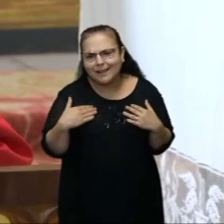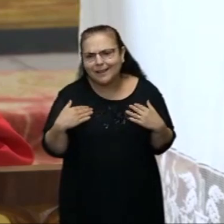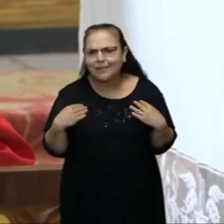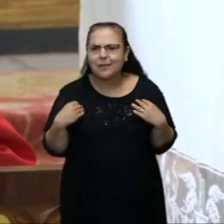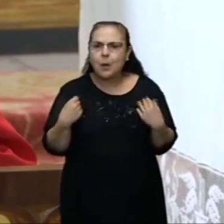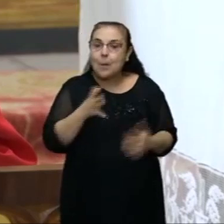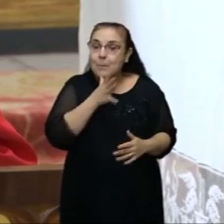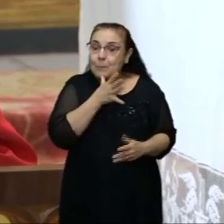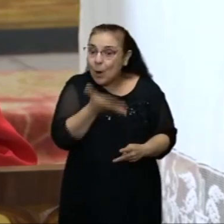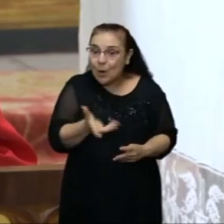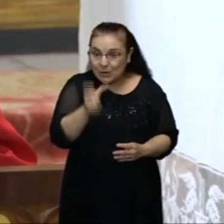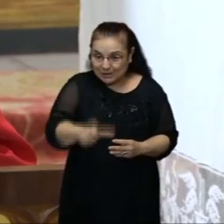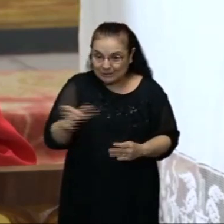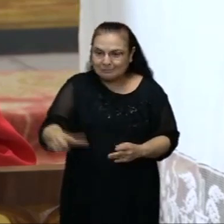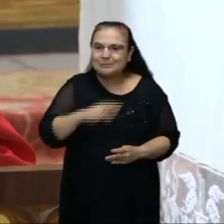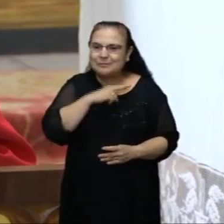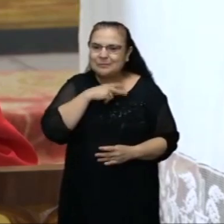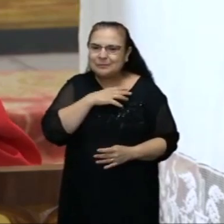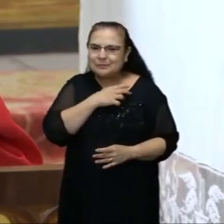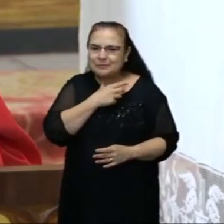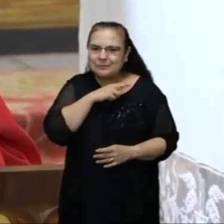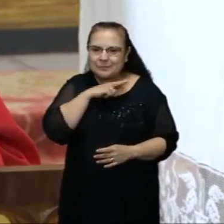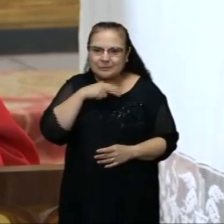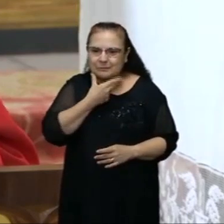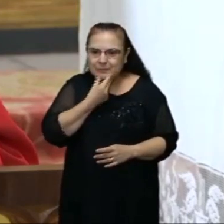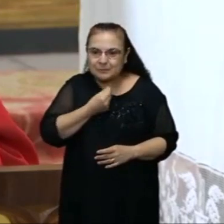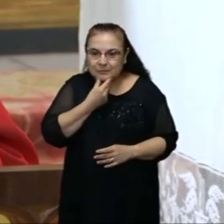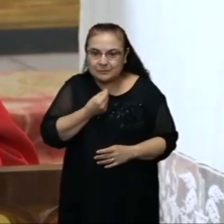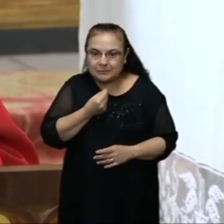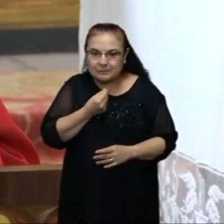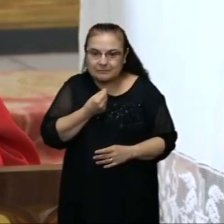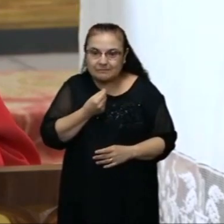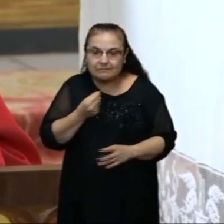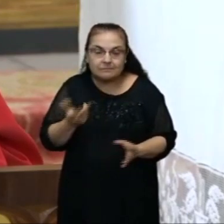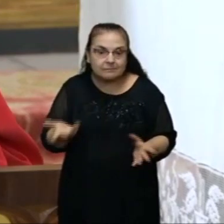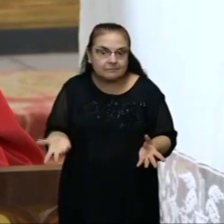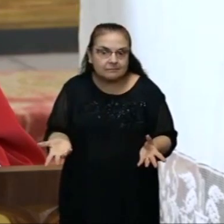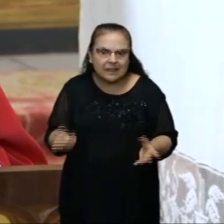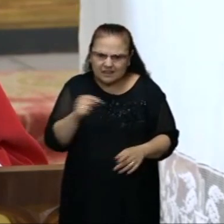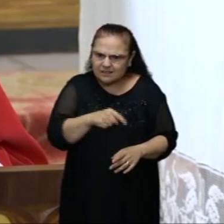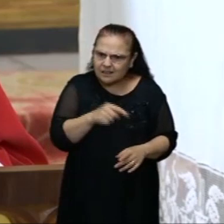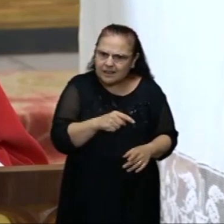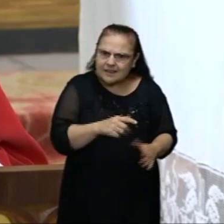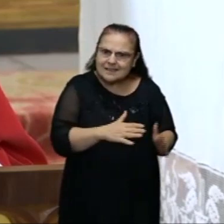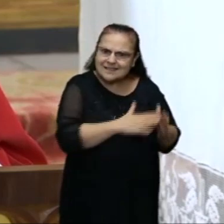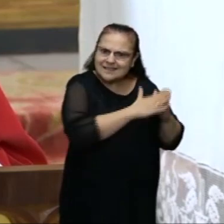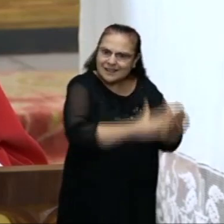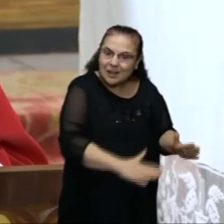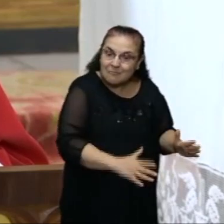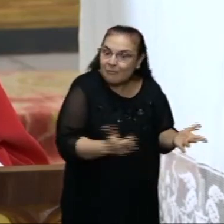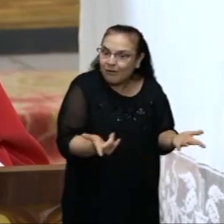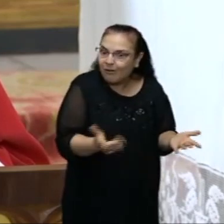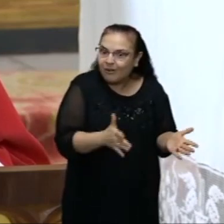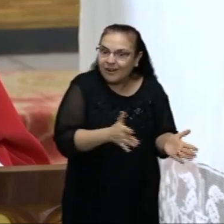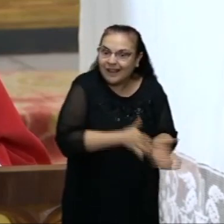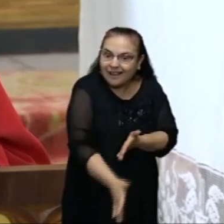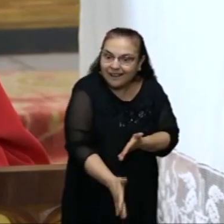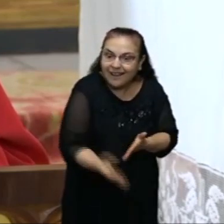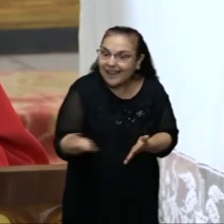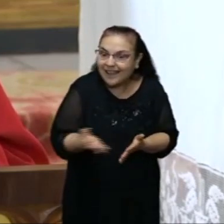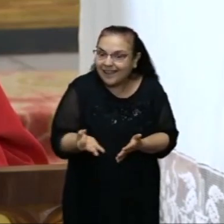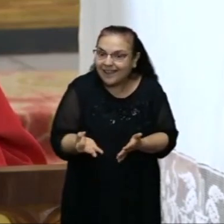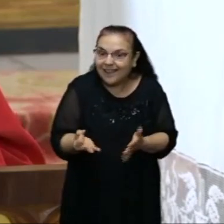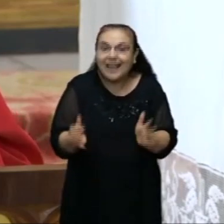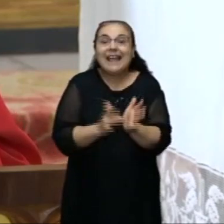los israelitas, en el Nuevo Testamento, ese templo es Jesús, al